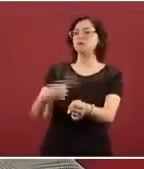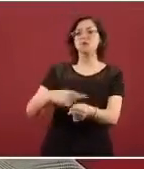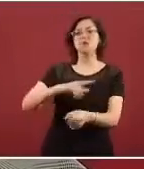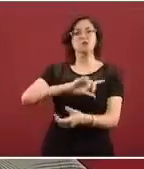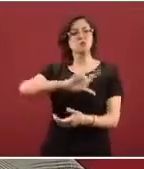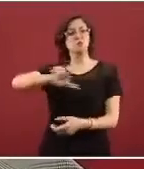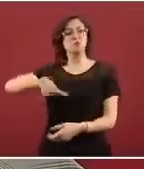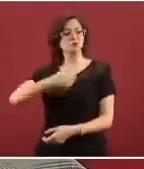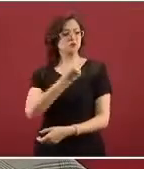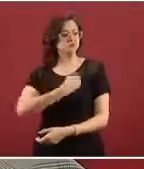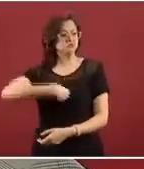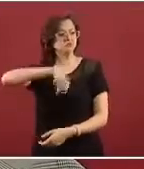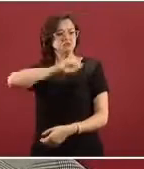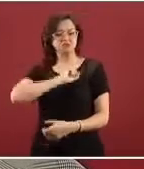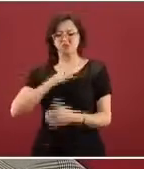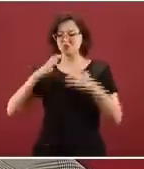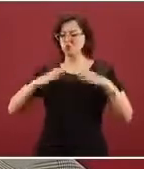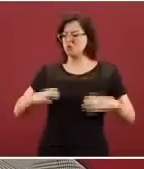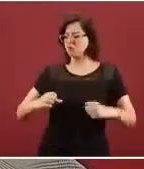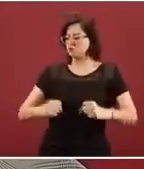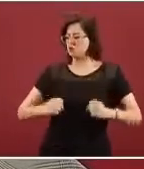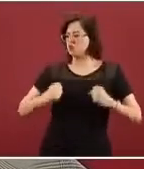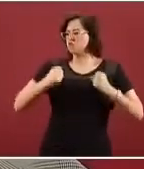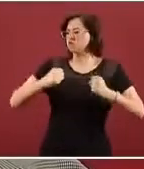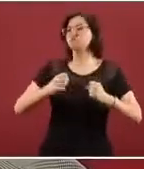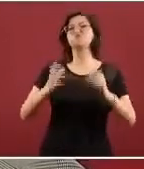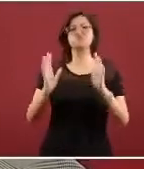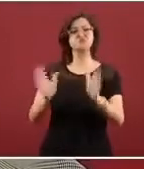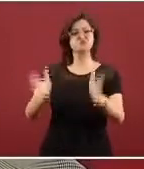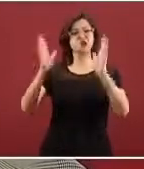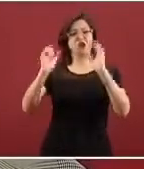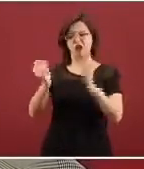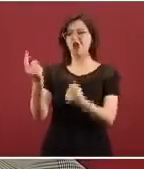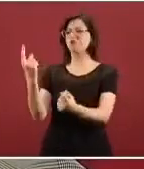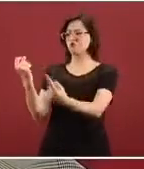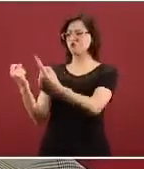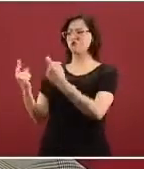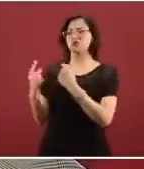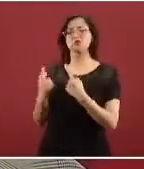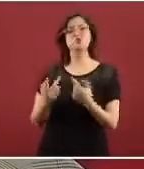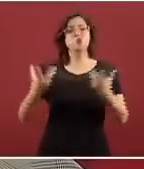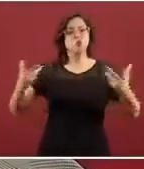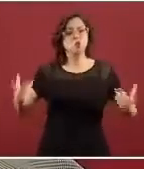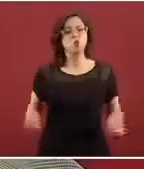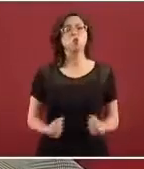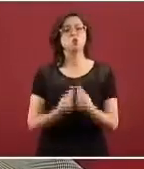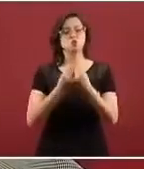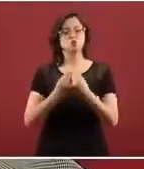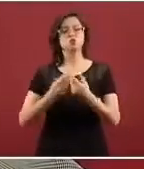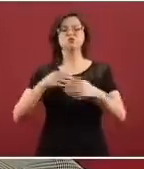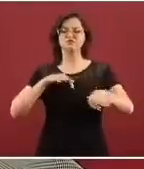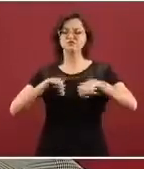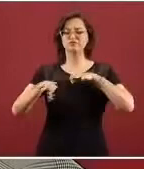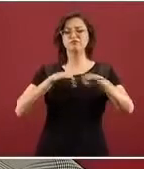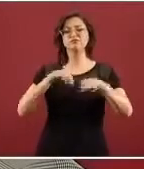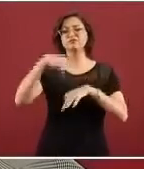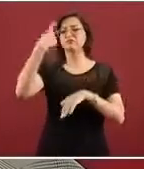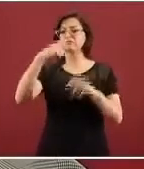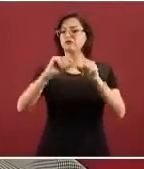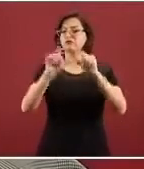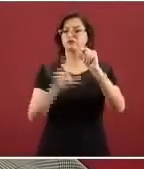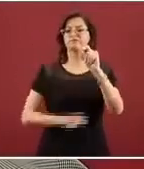más podremos valorar la importancia de trabajar unidos para salvaguardar la salud del pueblo de México.